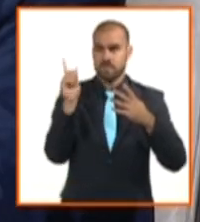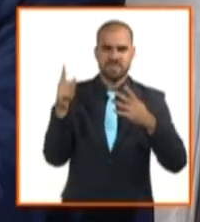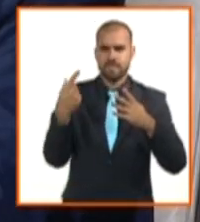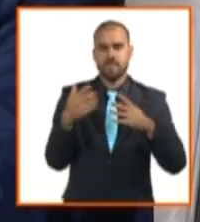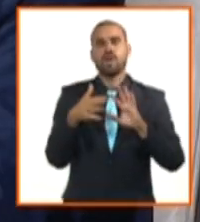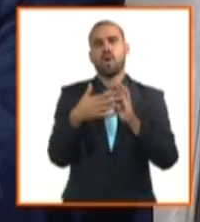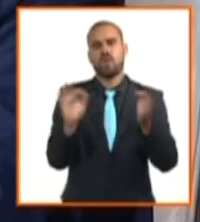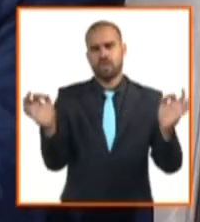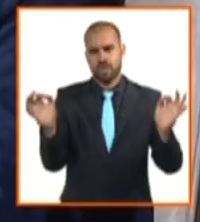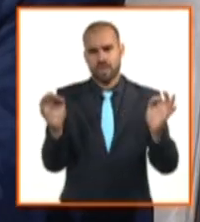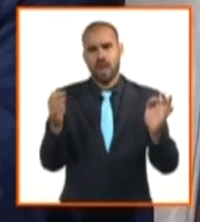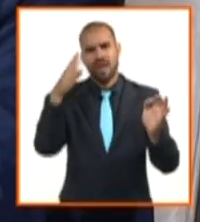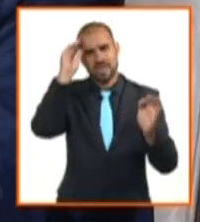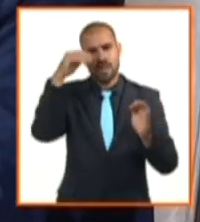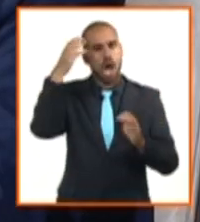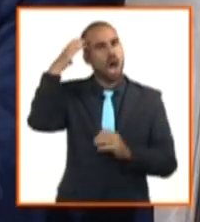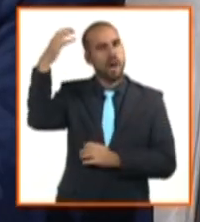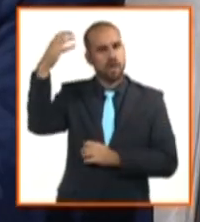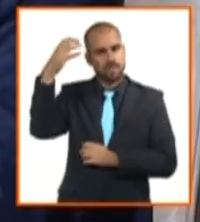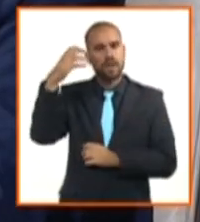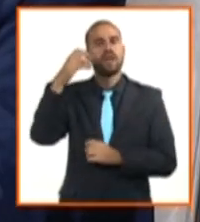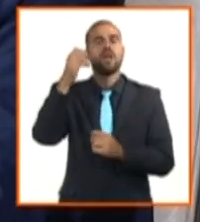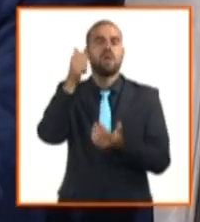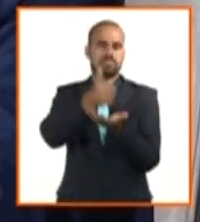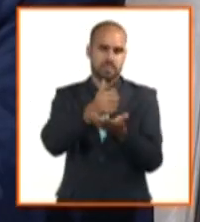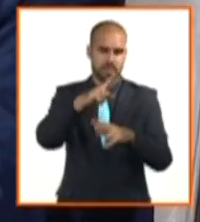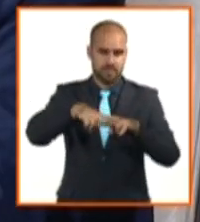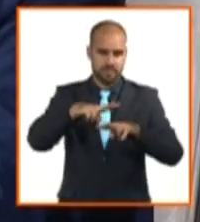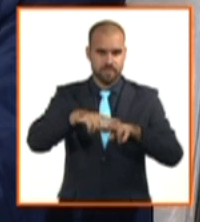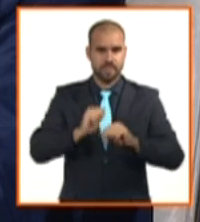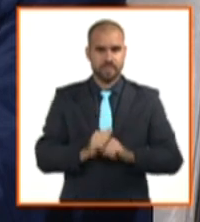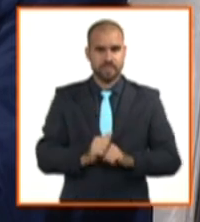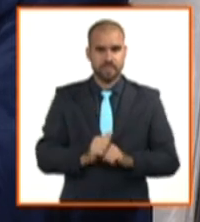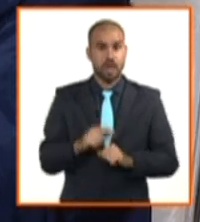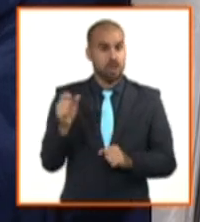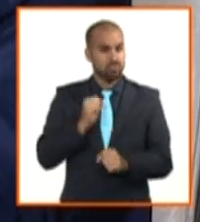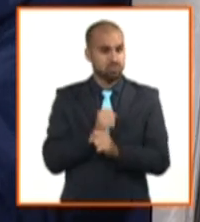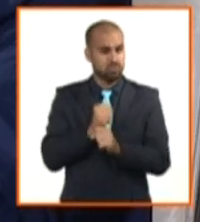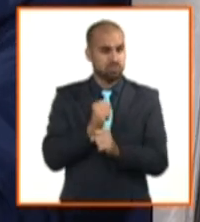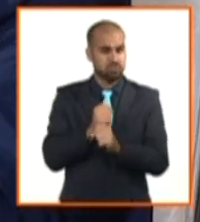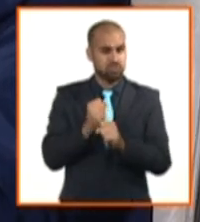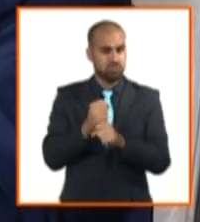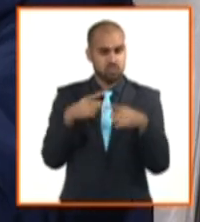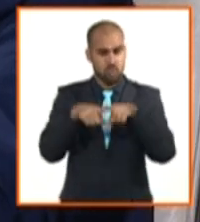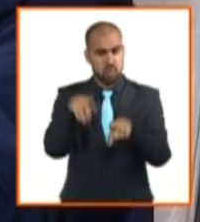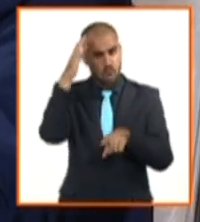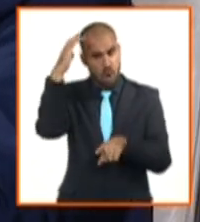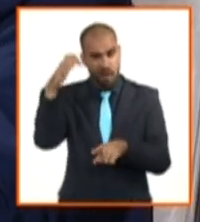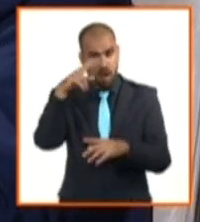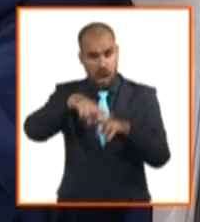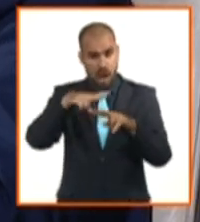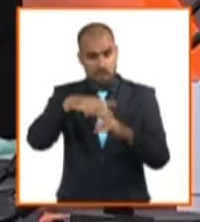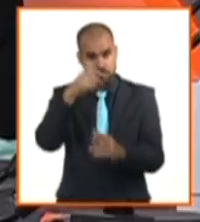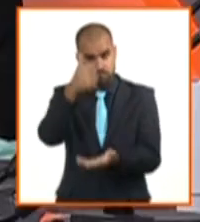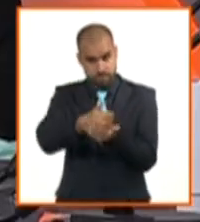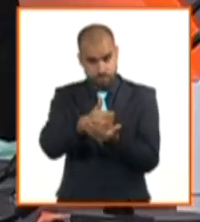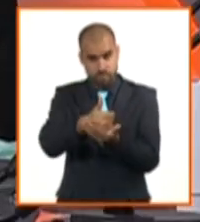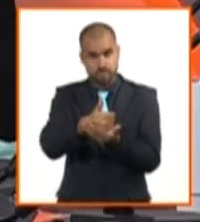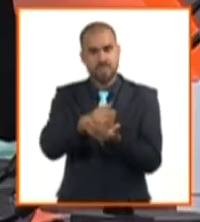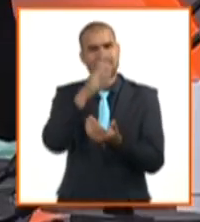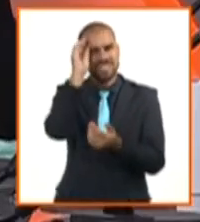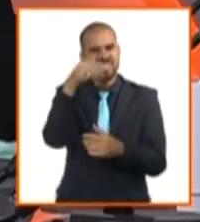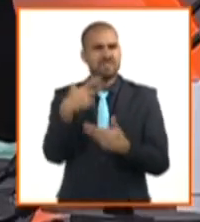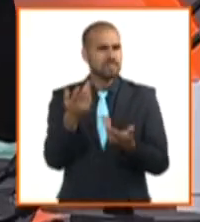del gobierno de la habana quien ha estado pues activo junto con el resto del gobierno de la capital en la atención